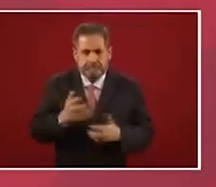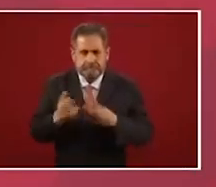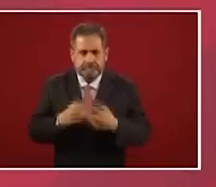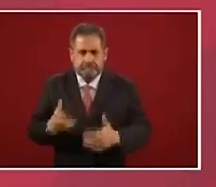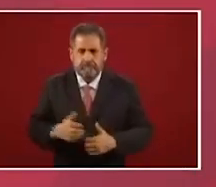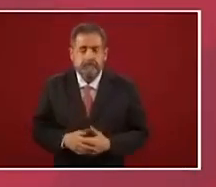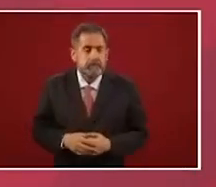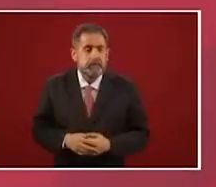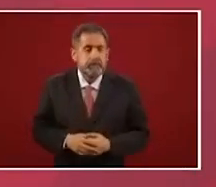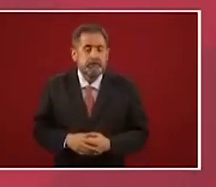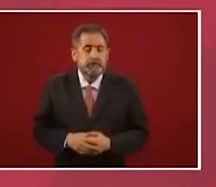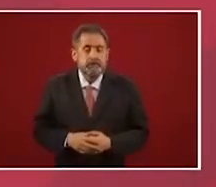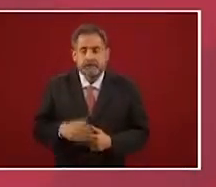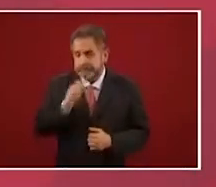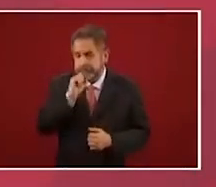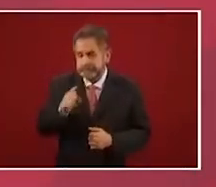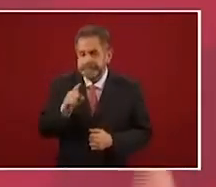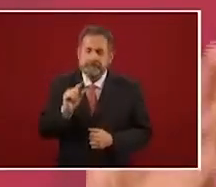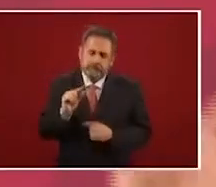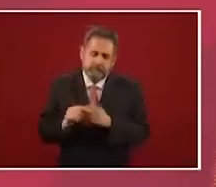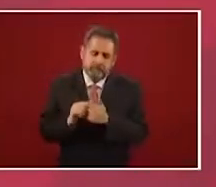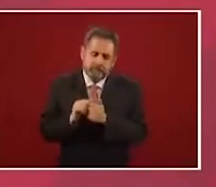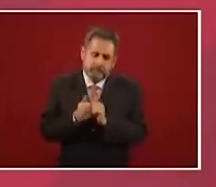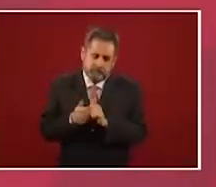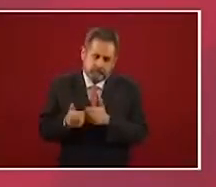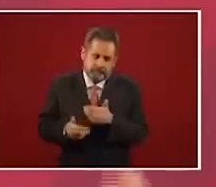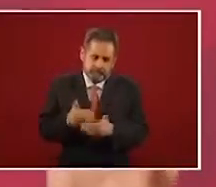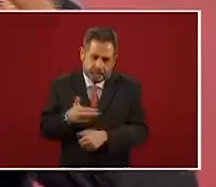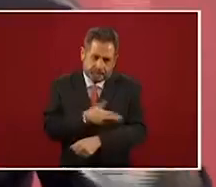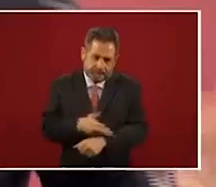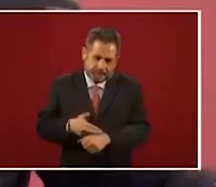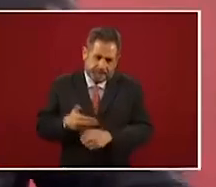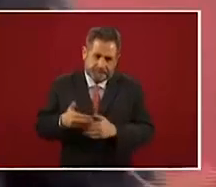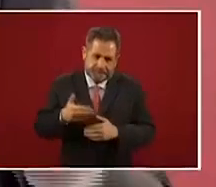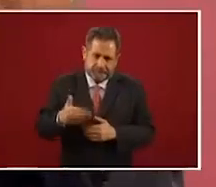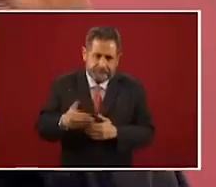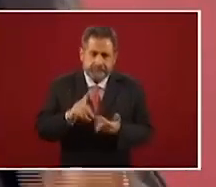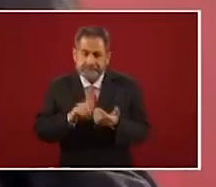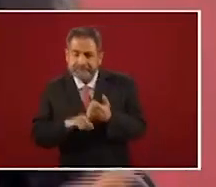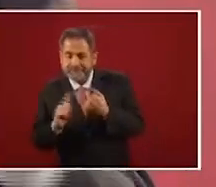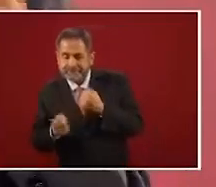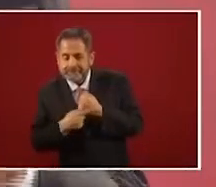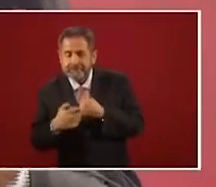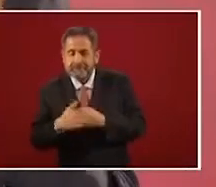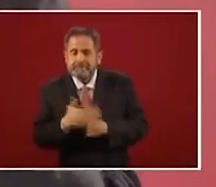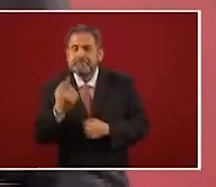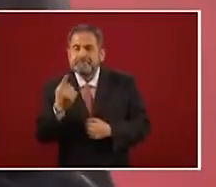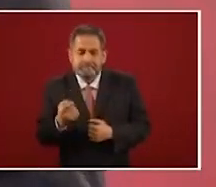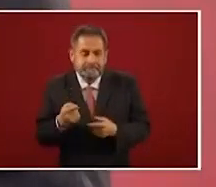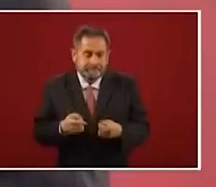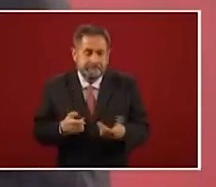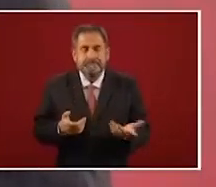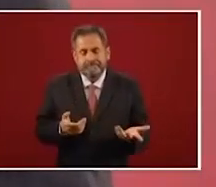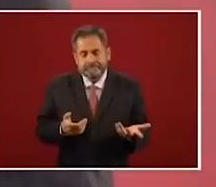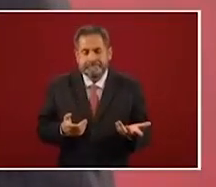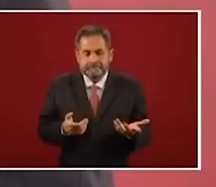Desde luego es un proceso atender las causas, que